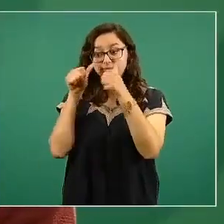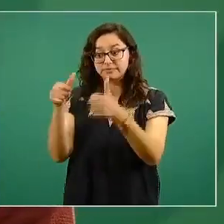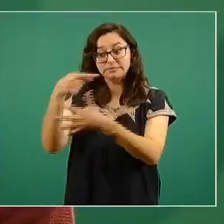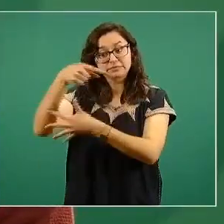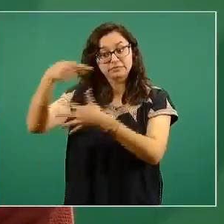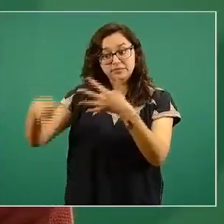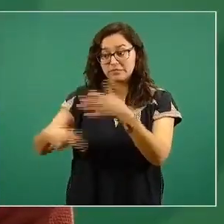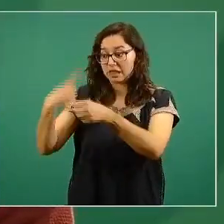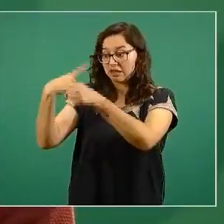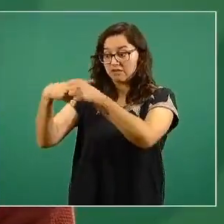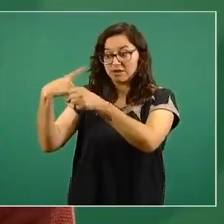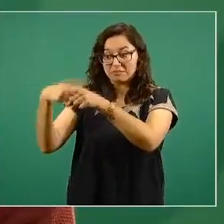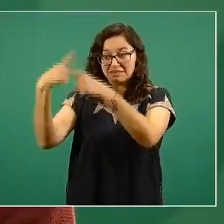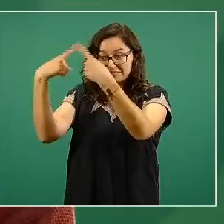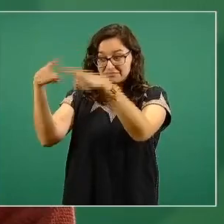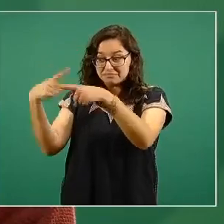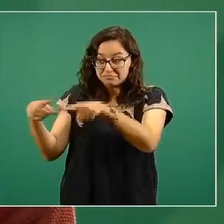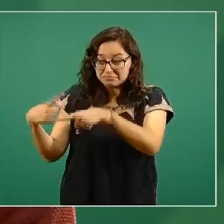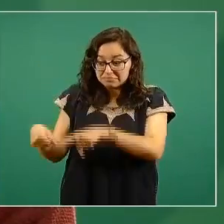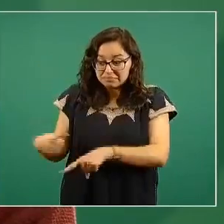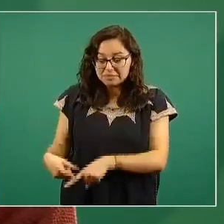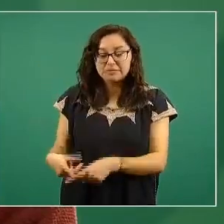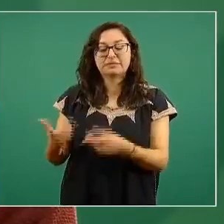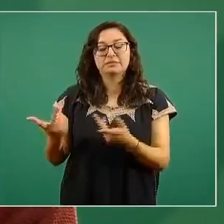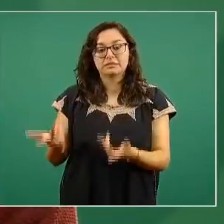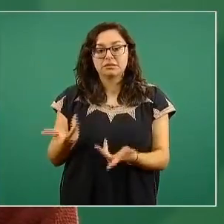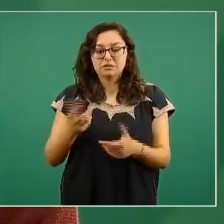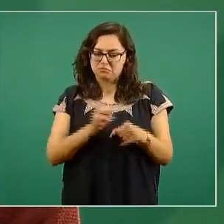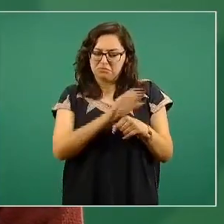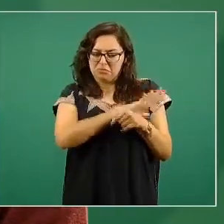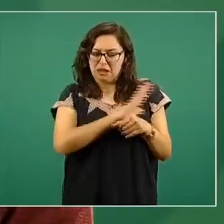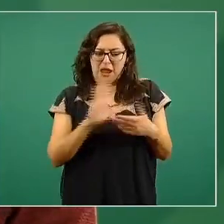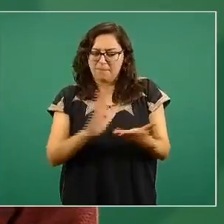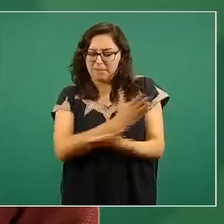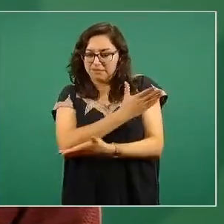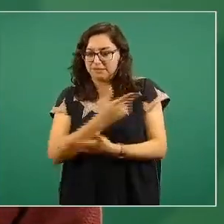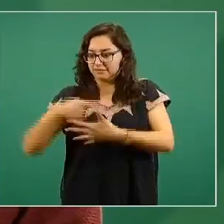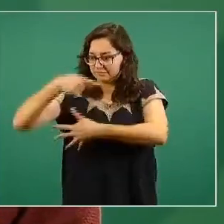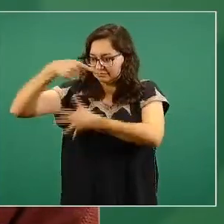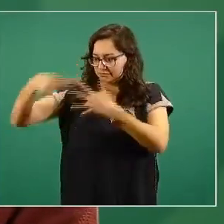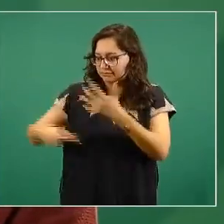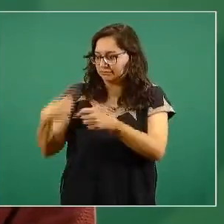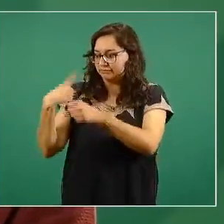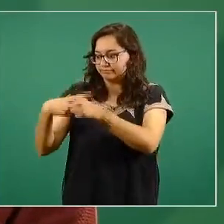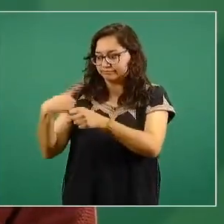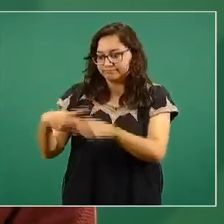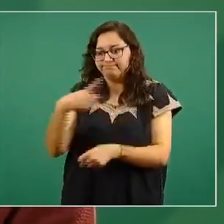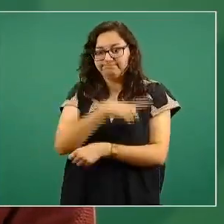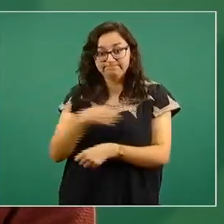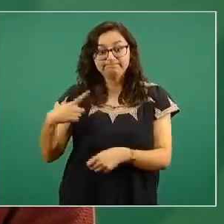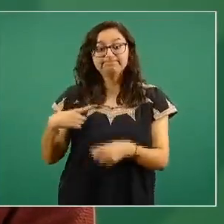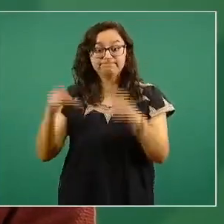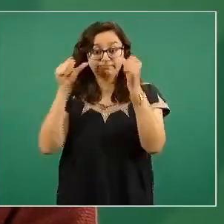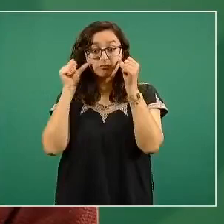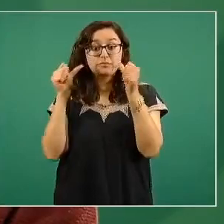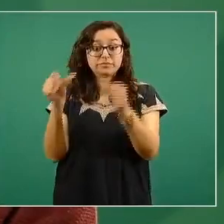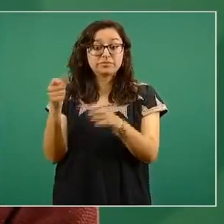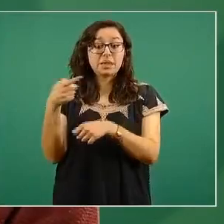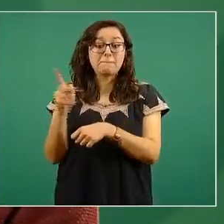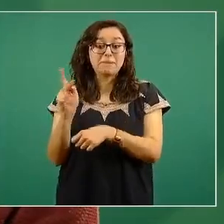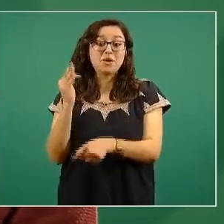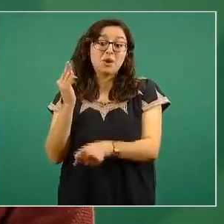demás enfermedades posibles diferentes a COVID-19, pero cuando se ha priorizado el manejo de la